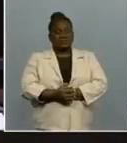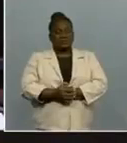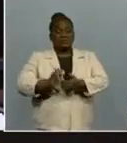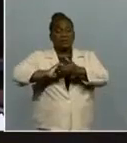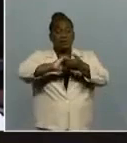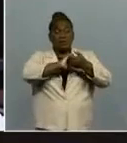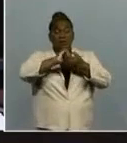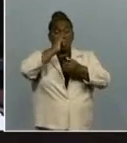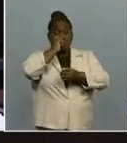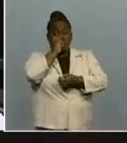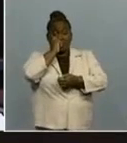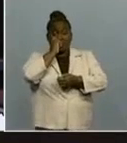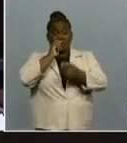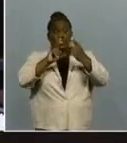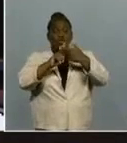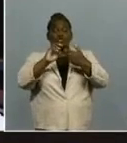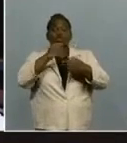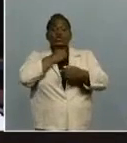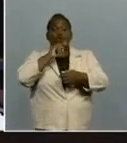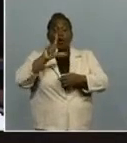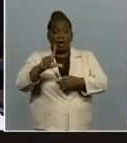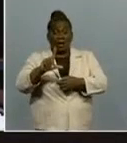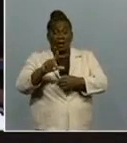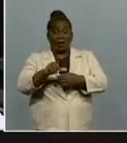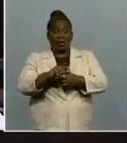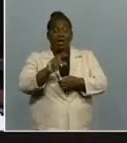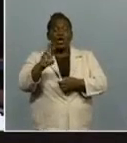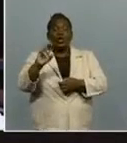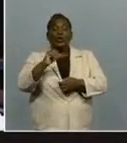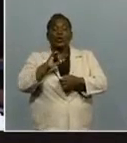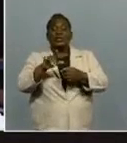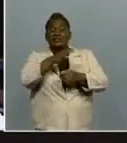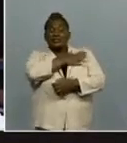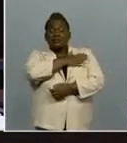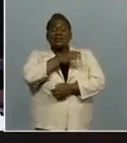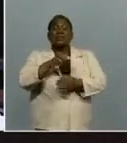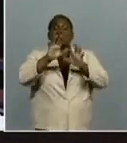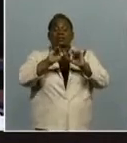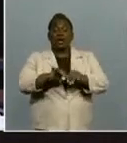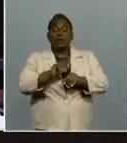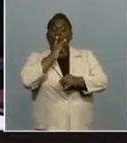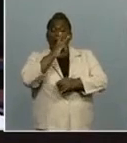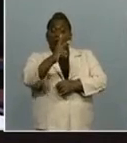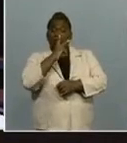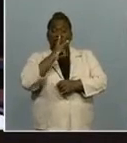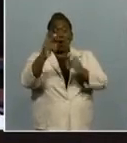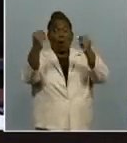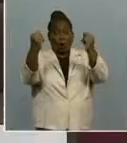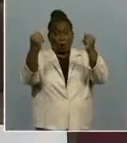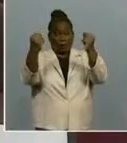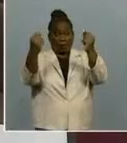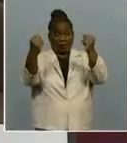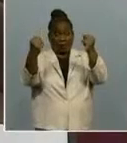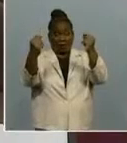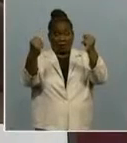el compañero joel queipo ruiz como secretario para atender la actividad económica